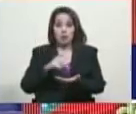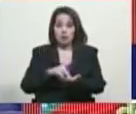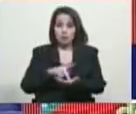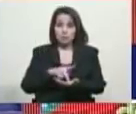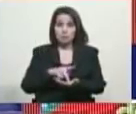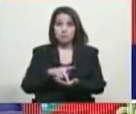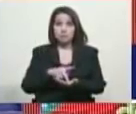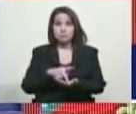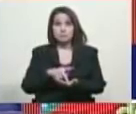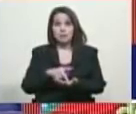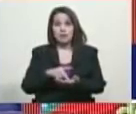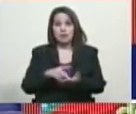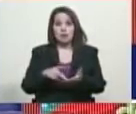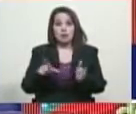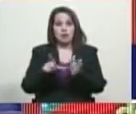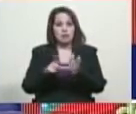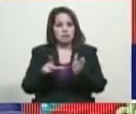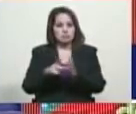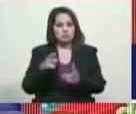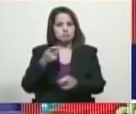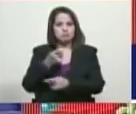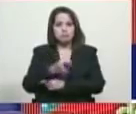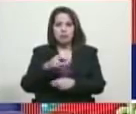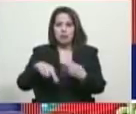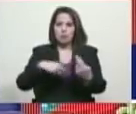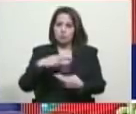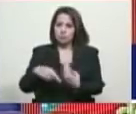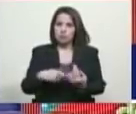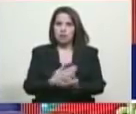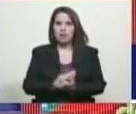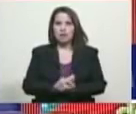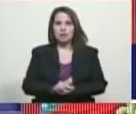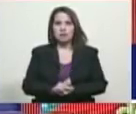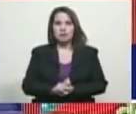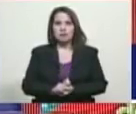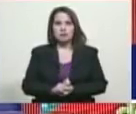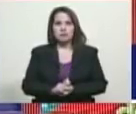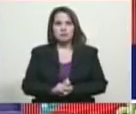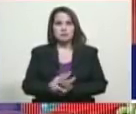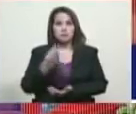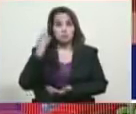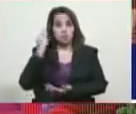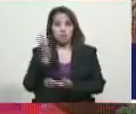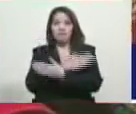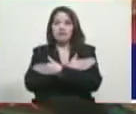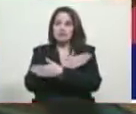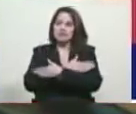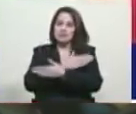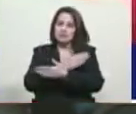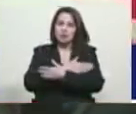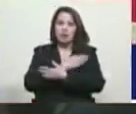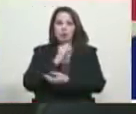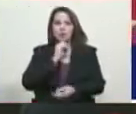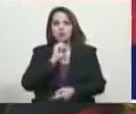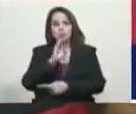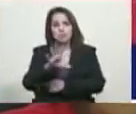bachiller revolucionaria, Wendy Mairet Labrador de Santo, la felicito por estas palabras